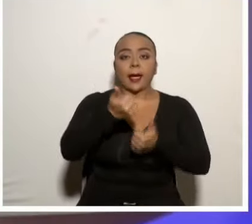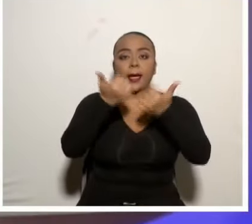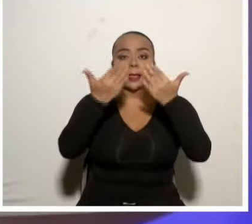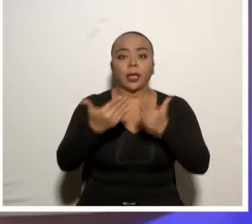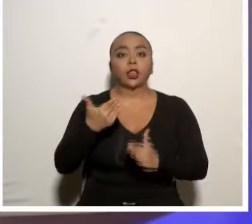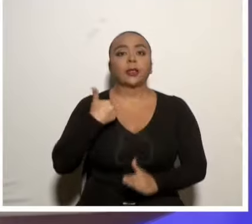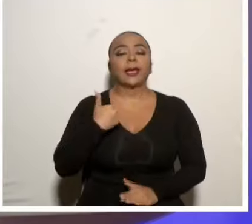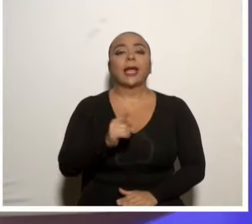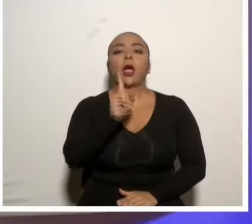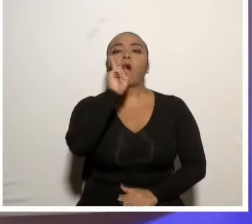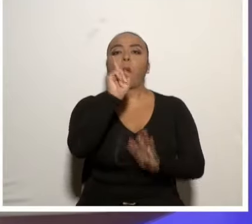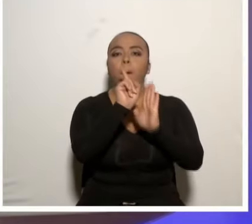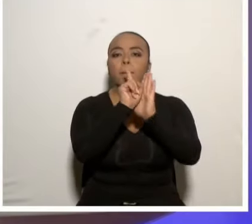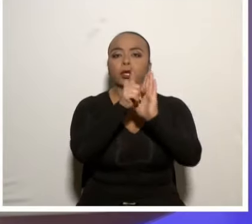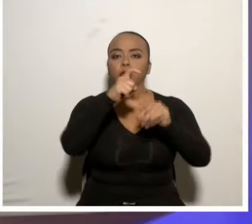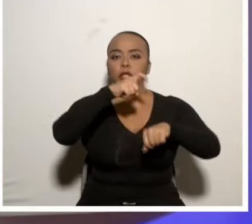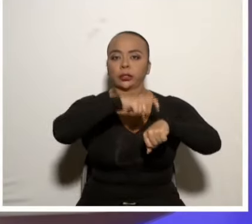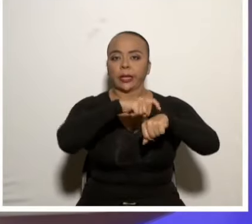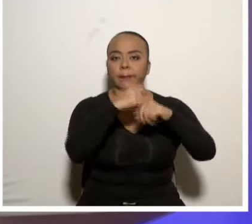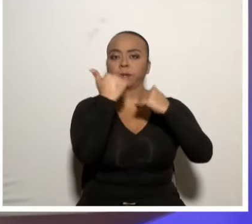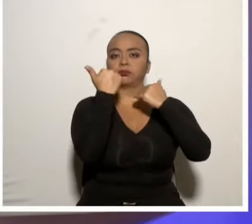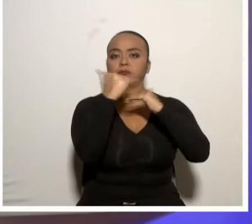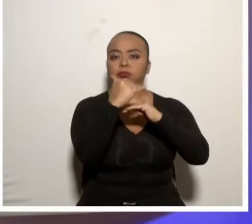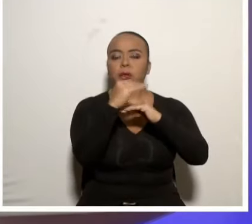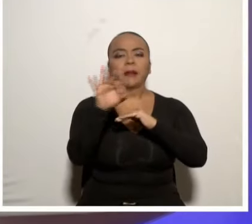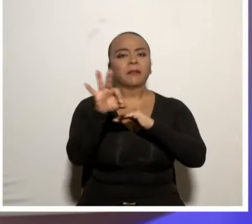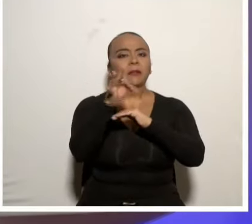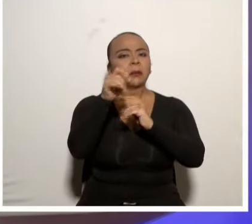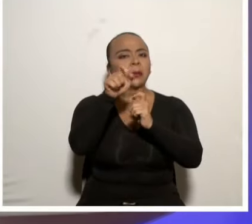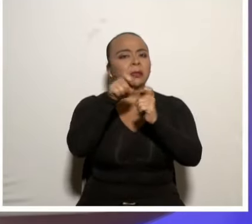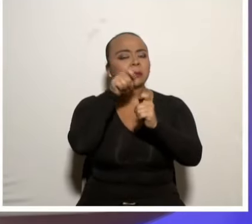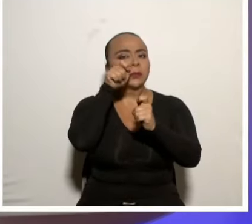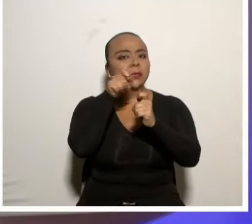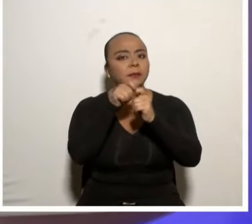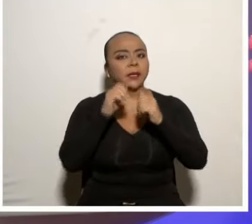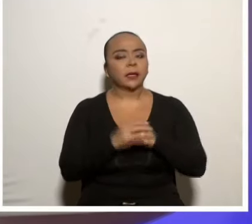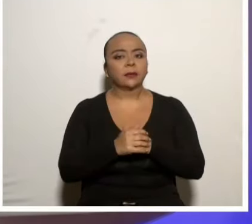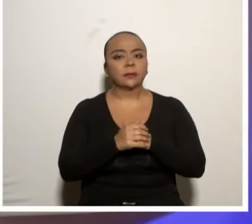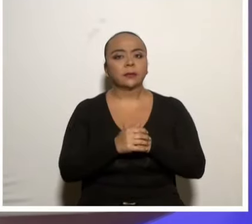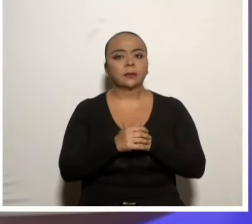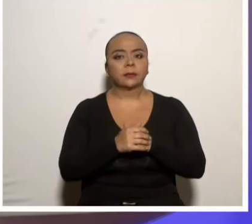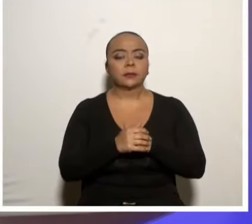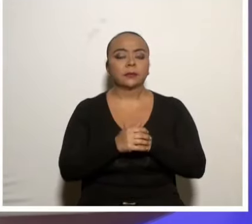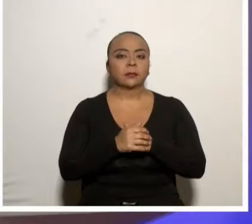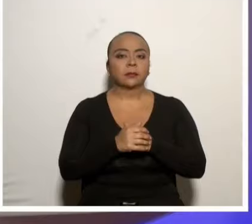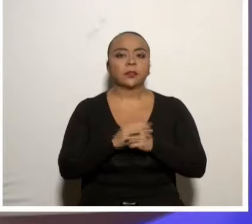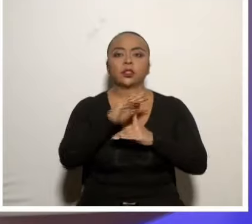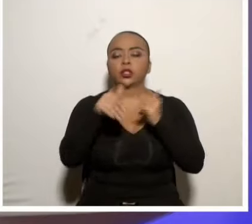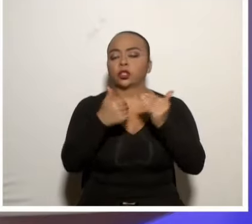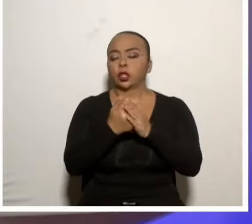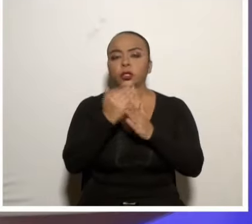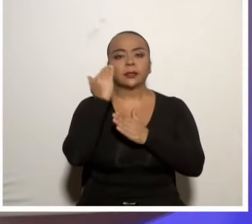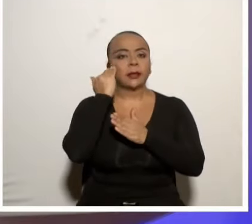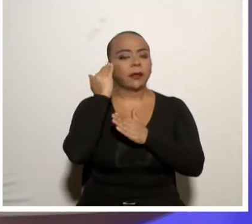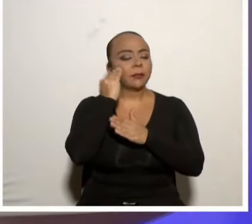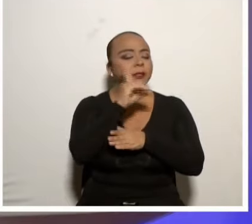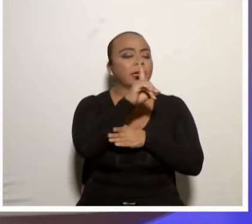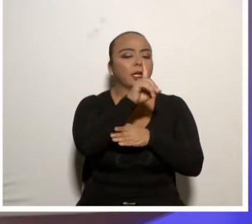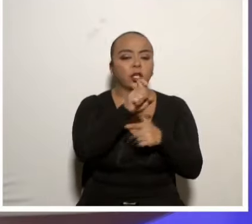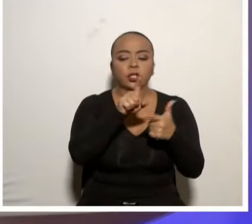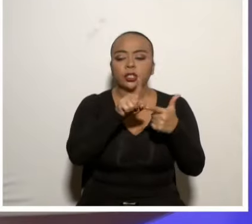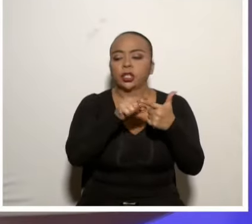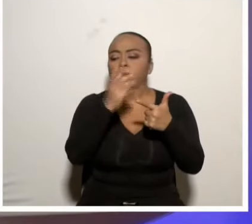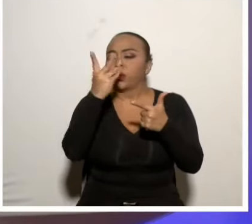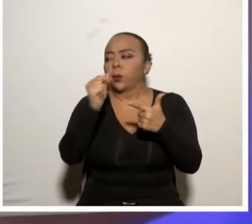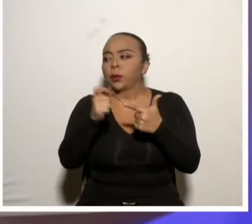tendrá 1 minuto de tiempo para, en una forma muy concreta, dado que casi todos conocemos el diagnóstico del problema, la magnitud del